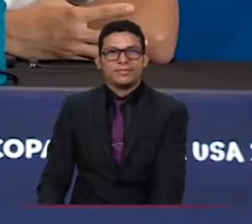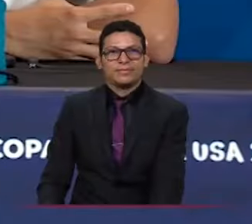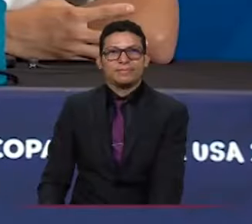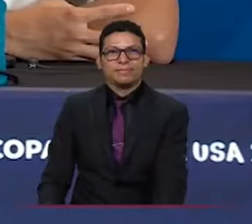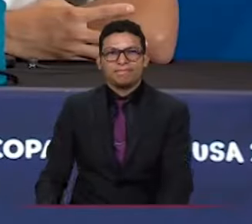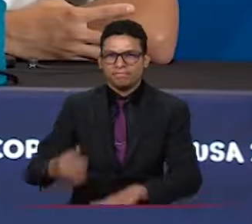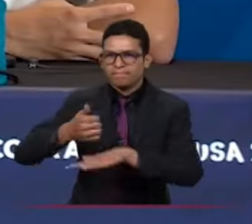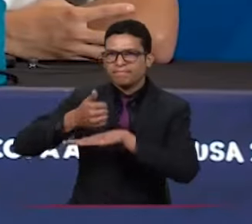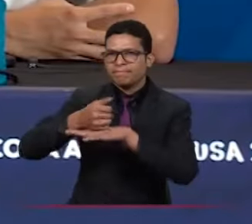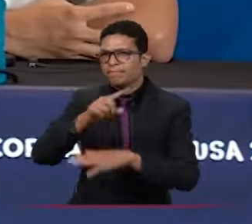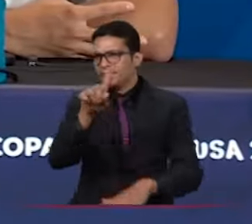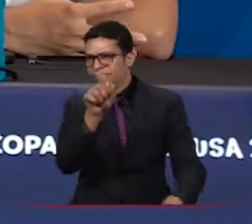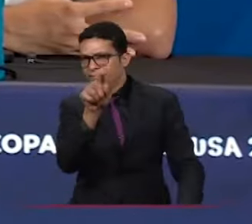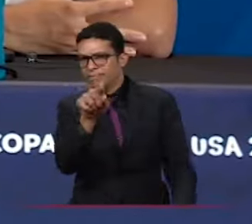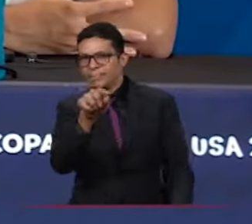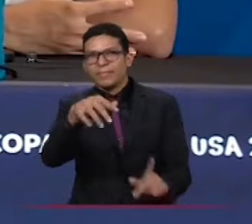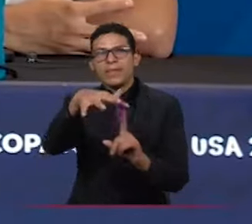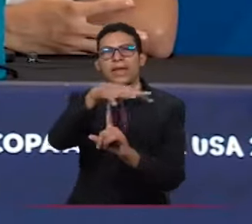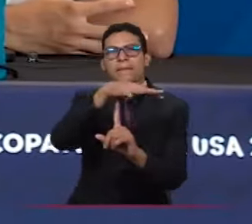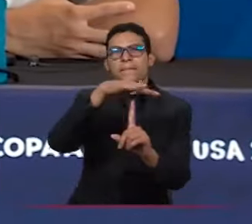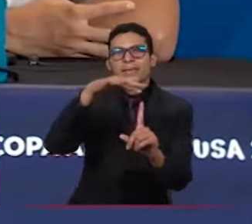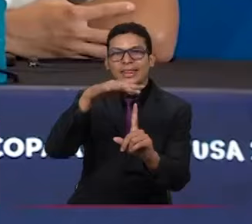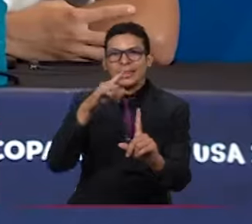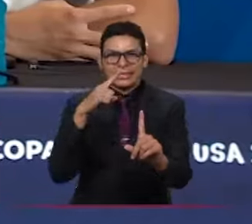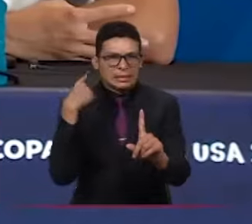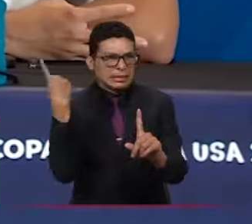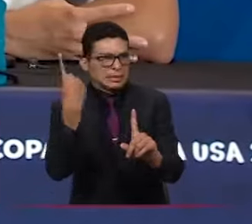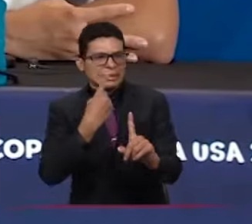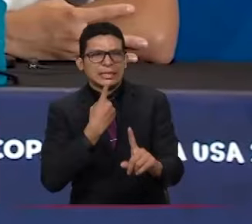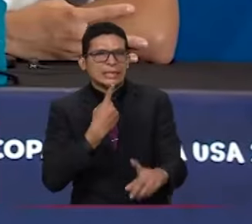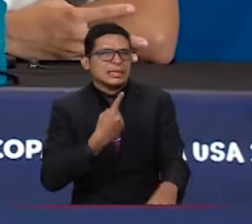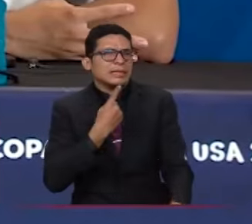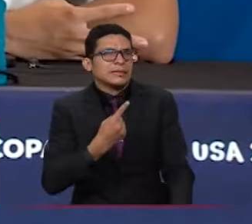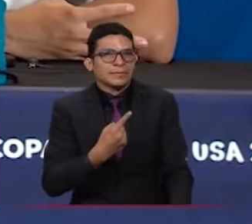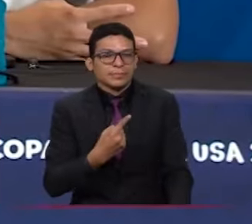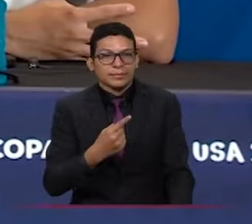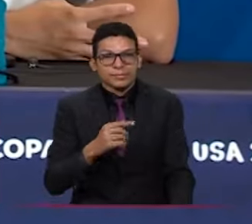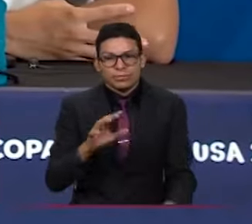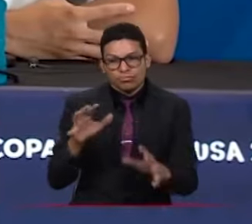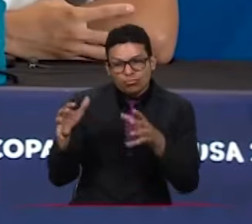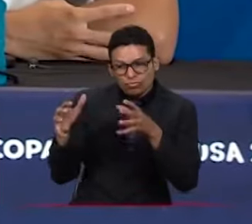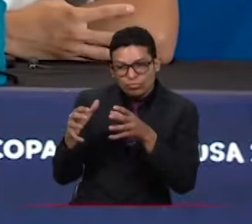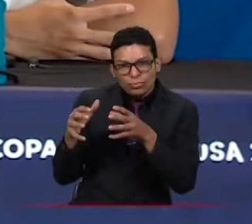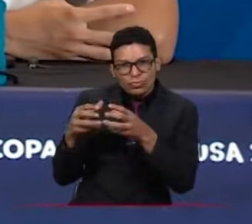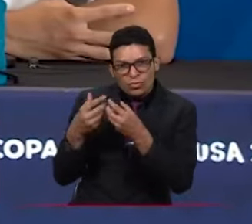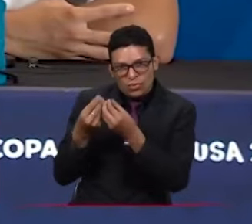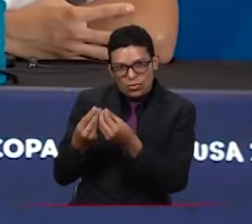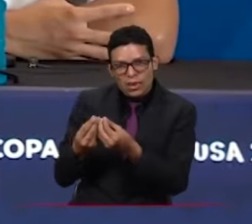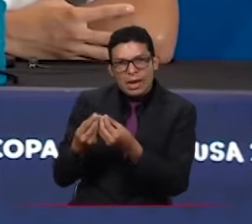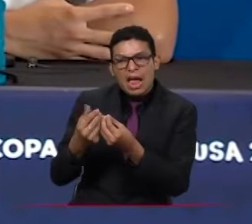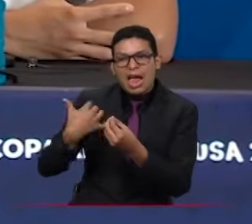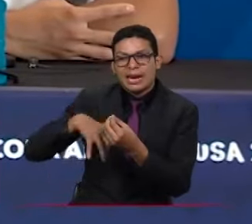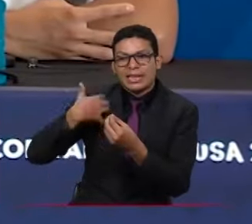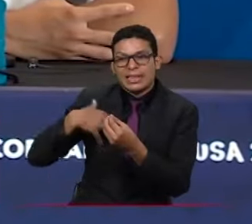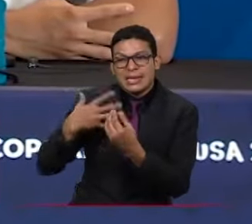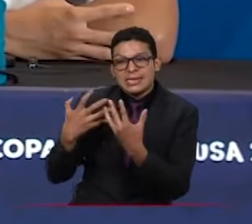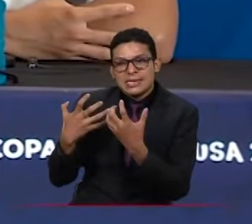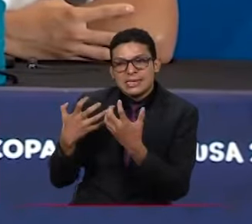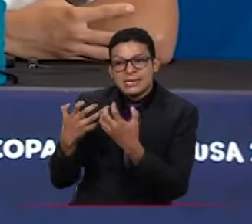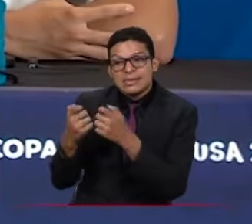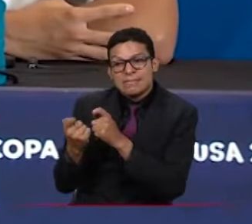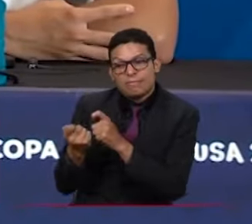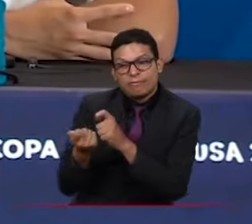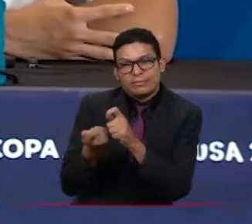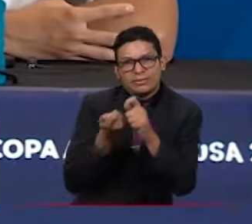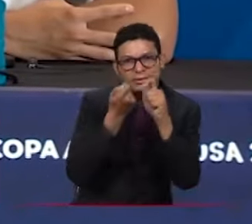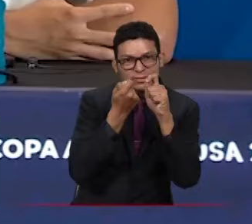Técnico, en el ambiente se dice que la Conmebol está llevando a Argentina al título,